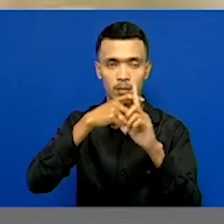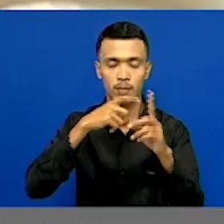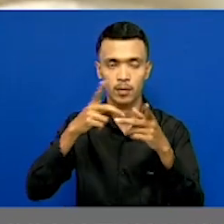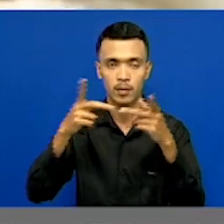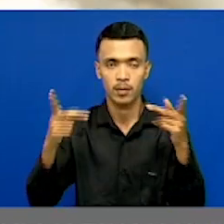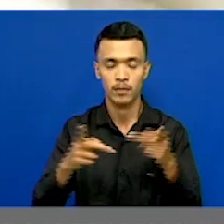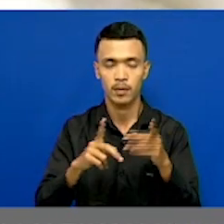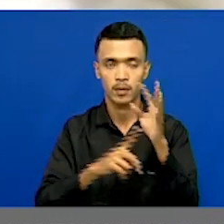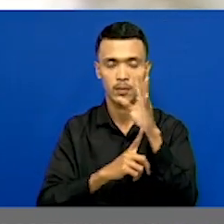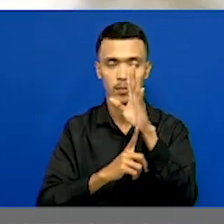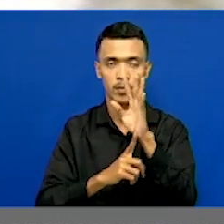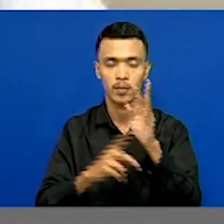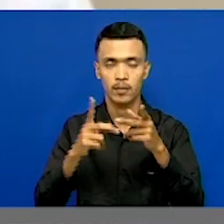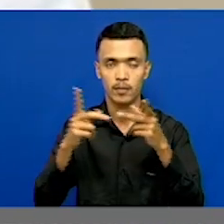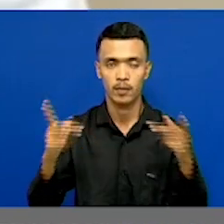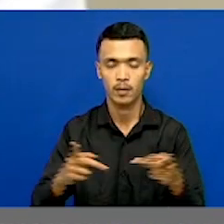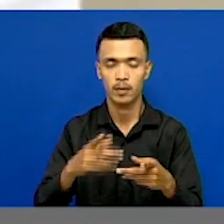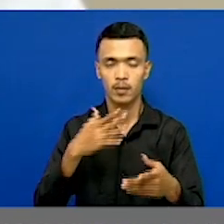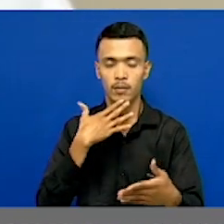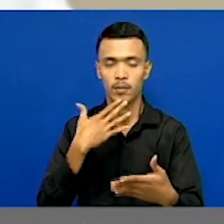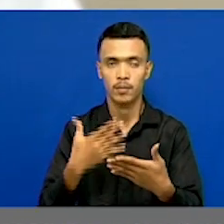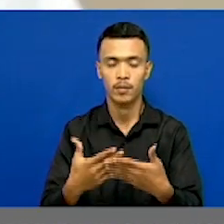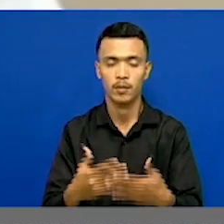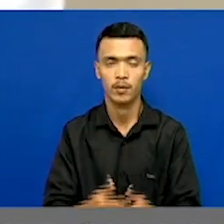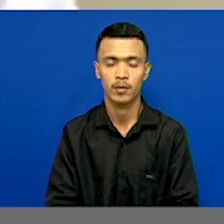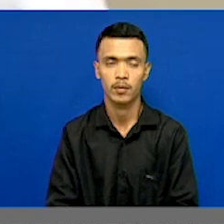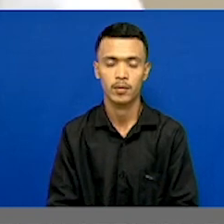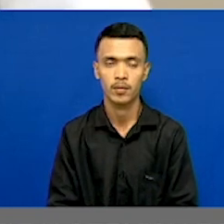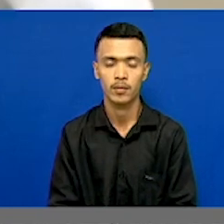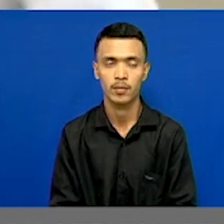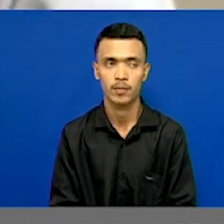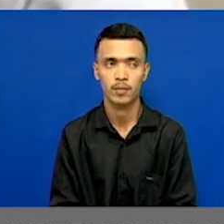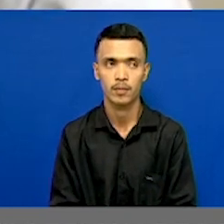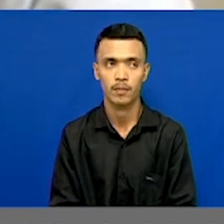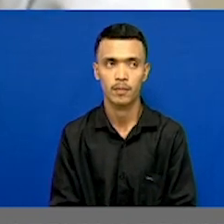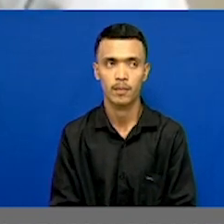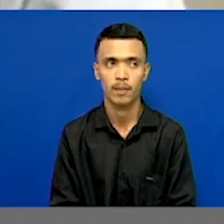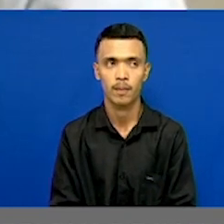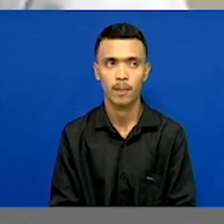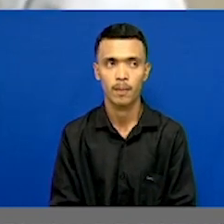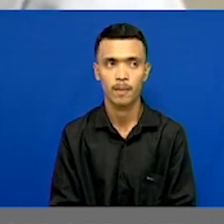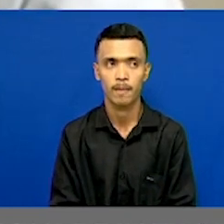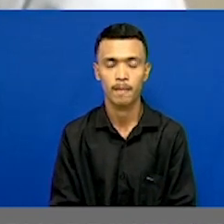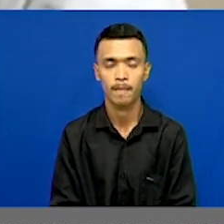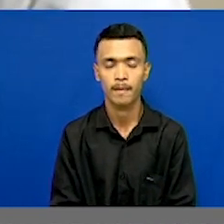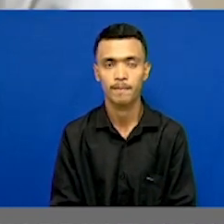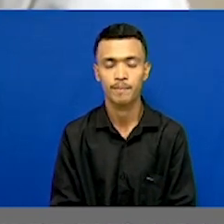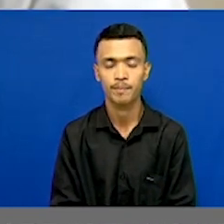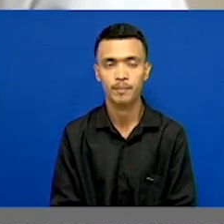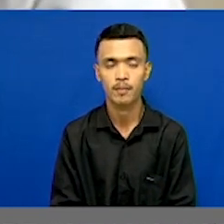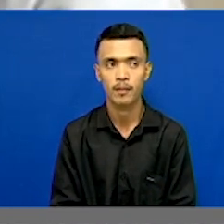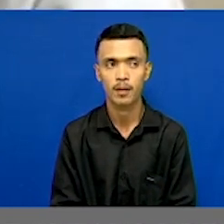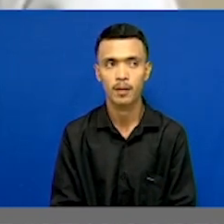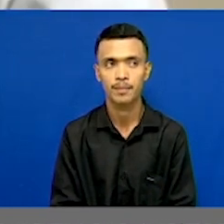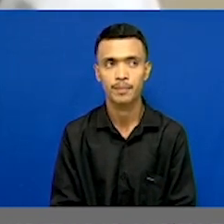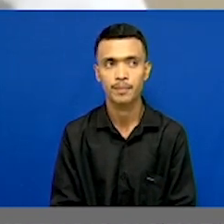moris e ambiente nebemos. Resisto. Siempre así hay tenía sensores que moras